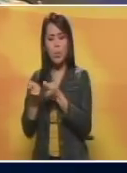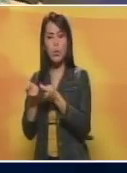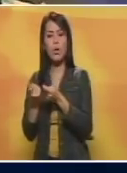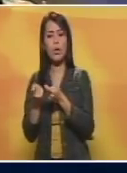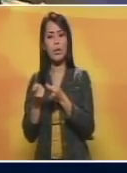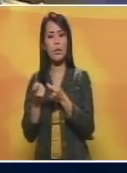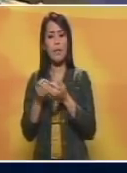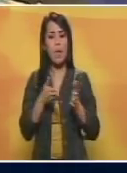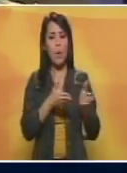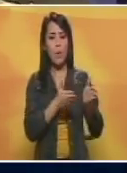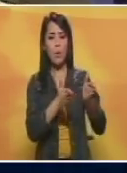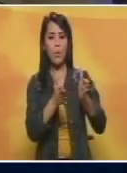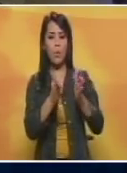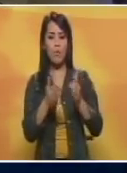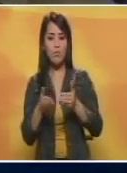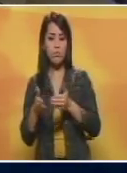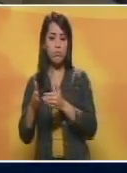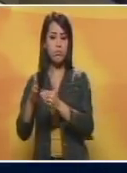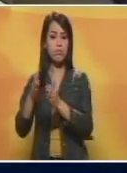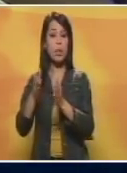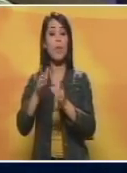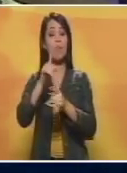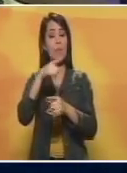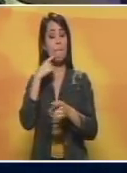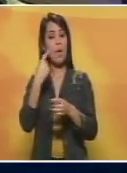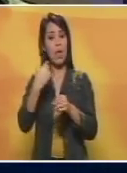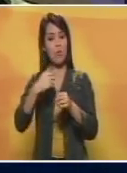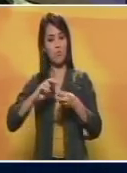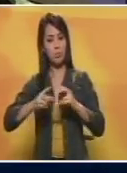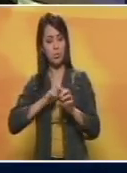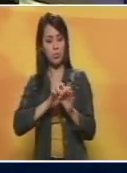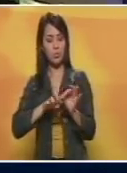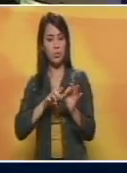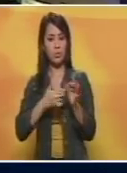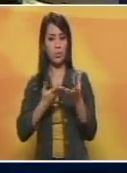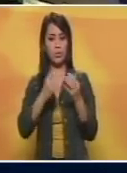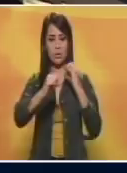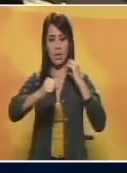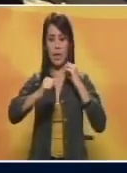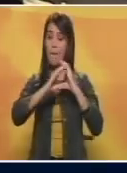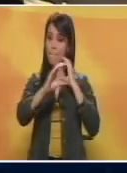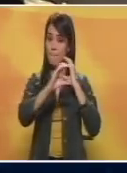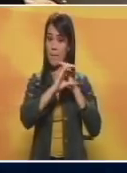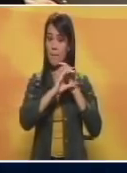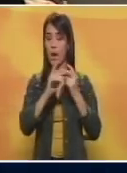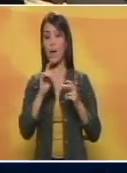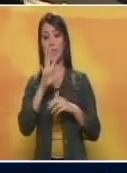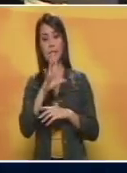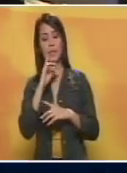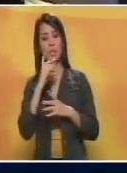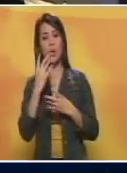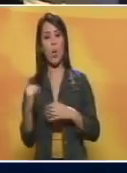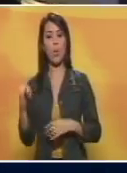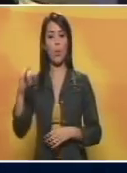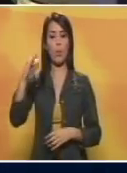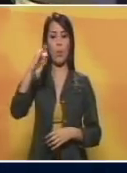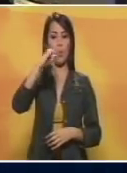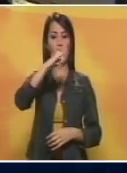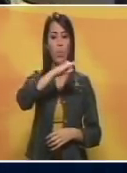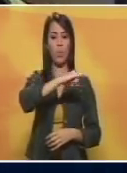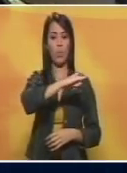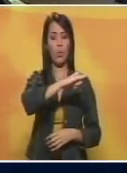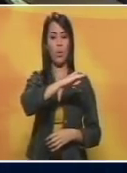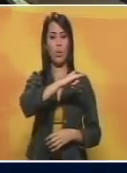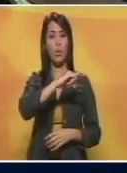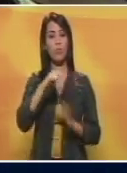y el traslado de la remesa desde el punto de vista terrestre 5 rutas del punto de vista aéreo también hemos coordinado todos los